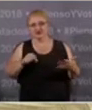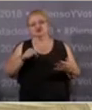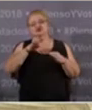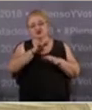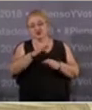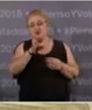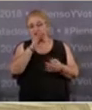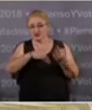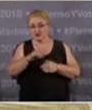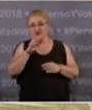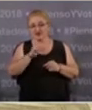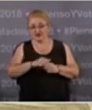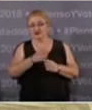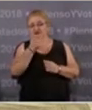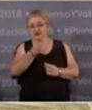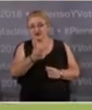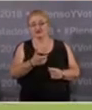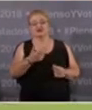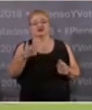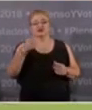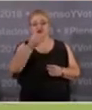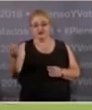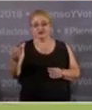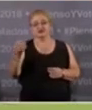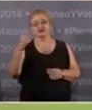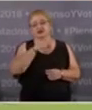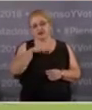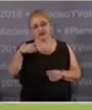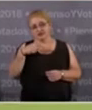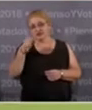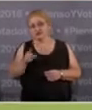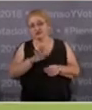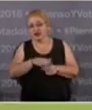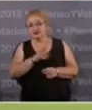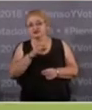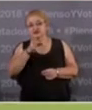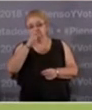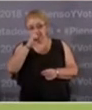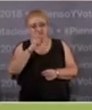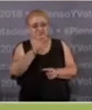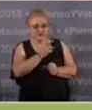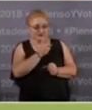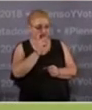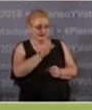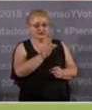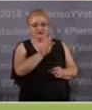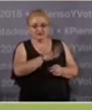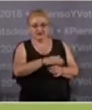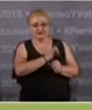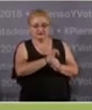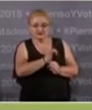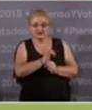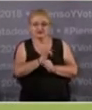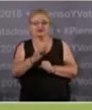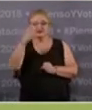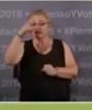organizado. Se deben de potencializar esta revisión en las aduanas para que ya no entren las armas a nuestro país